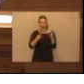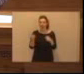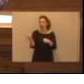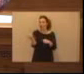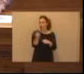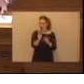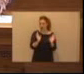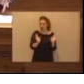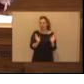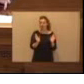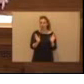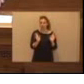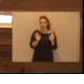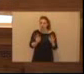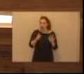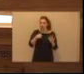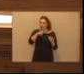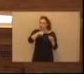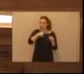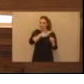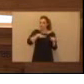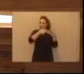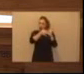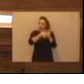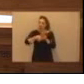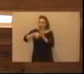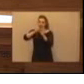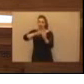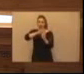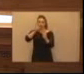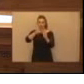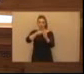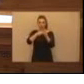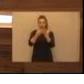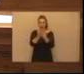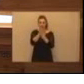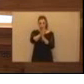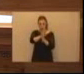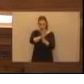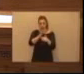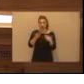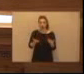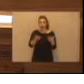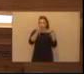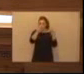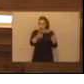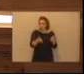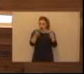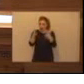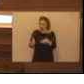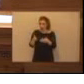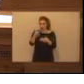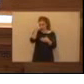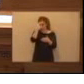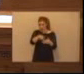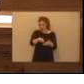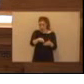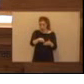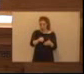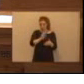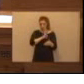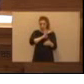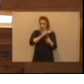todo caso, esto me da pie para enlazar con el punto número dos de la moción. Pero, ustedes saben, señores de foro,